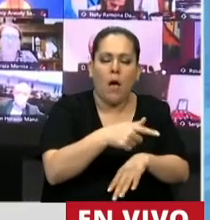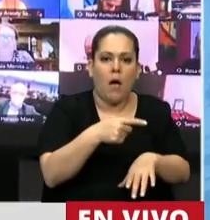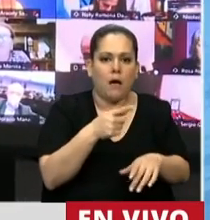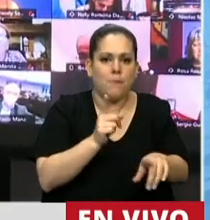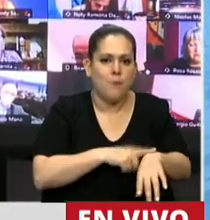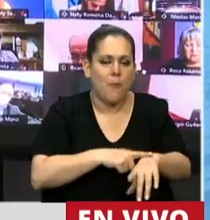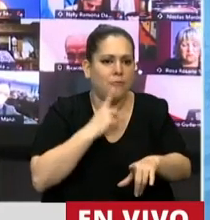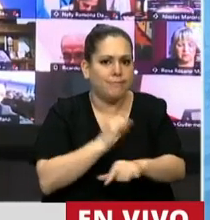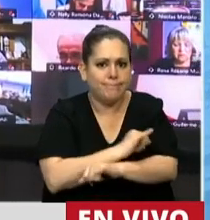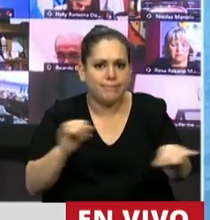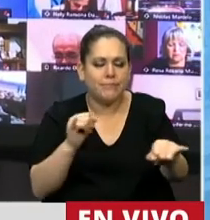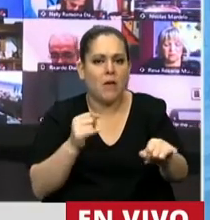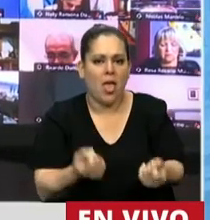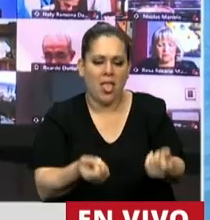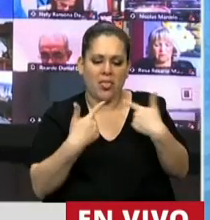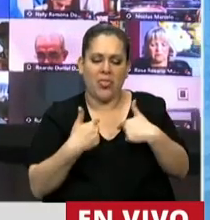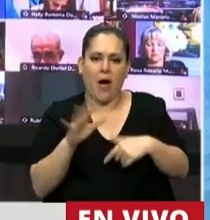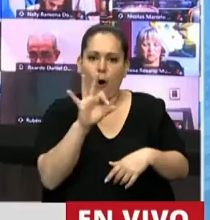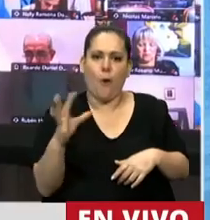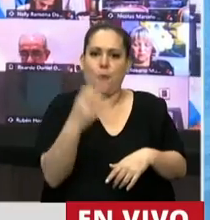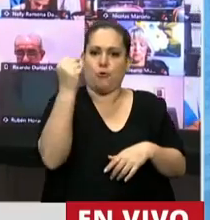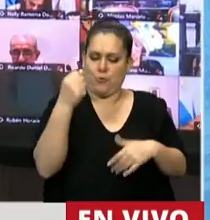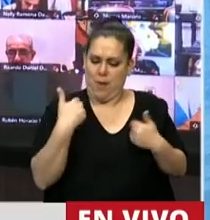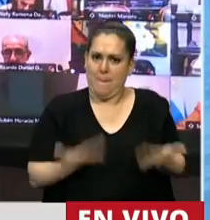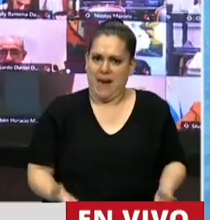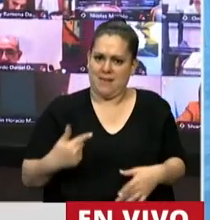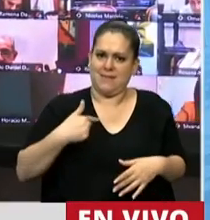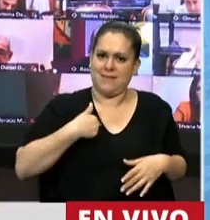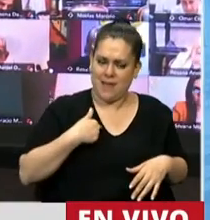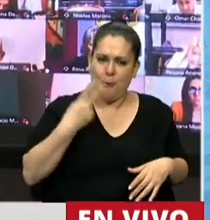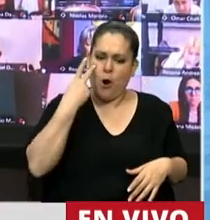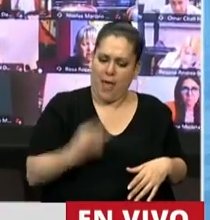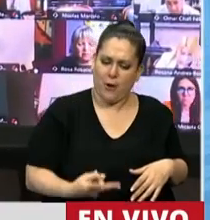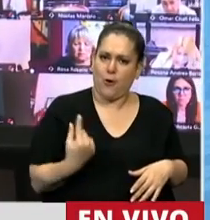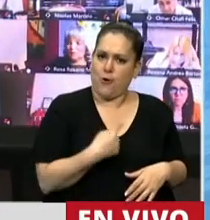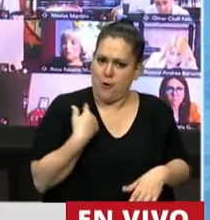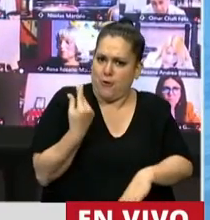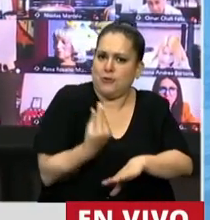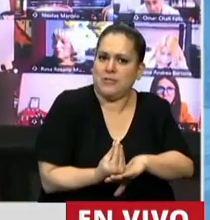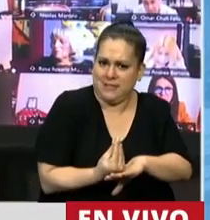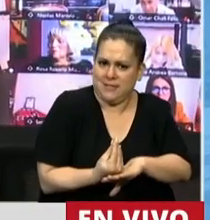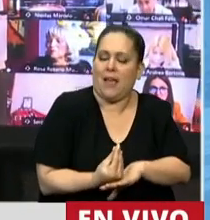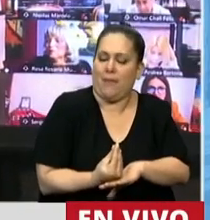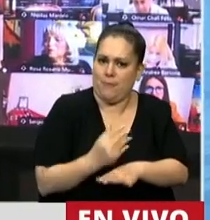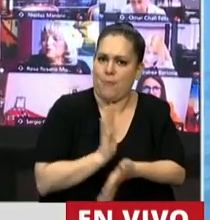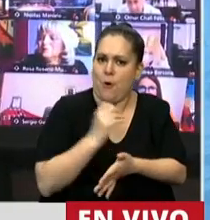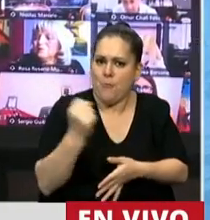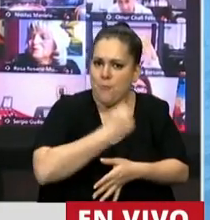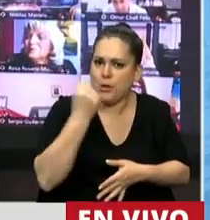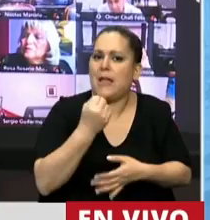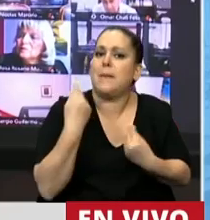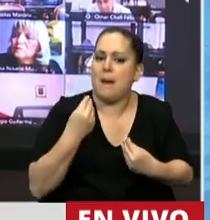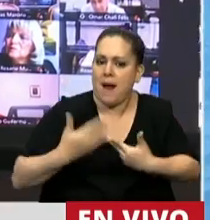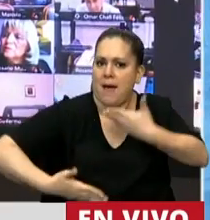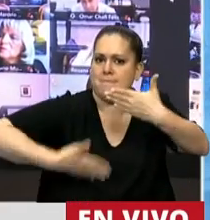se nos daba el espacio que nos merecíamos que se nos reconocía como actor fundamental para el progreso de